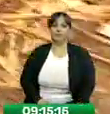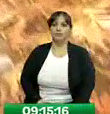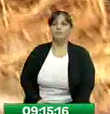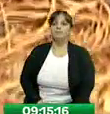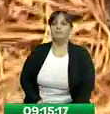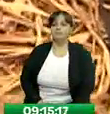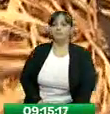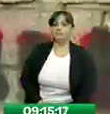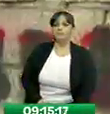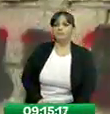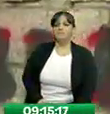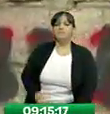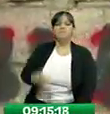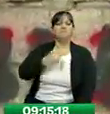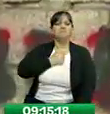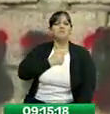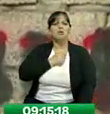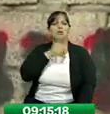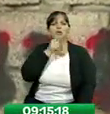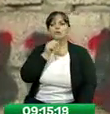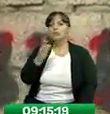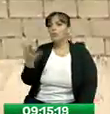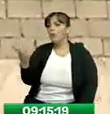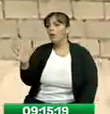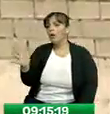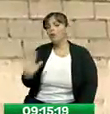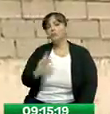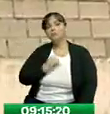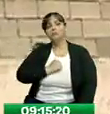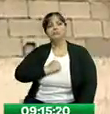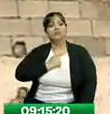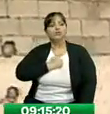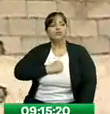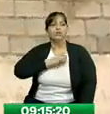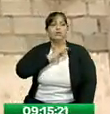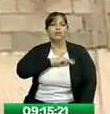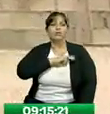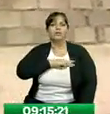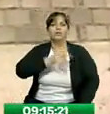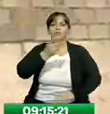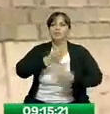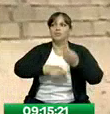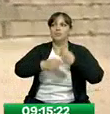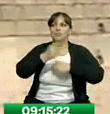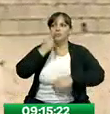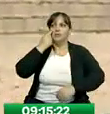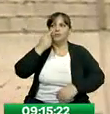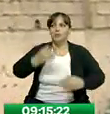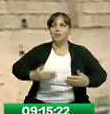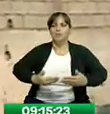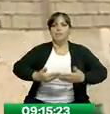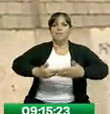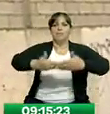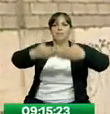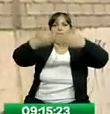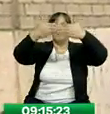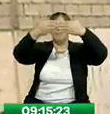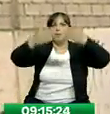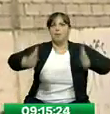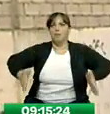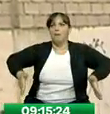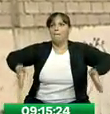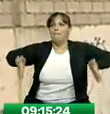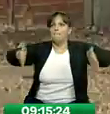que aparezcan los sueños o se realice el remate por acá se blindan subiendo el nivel de las paredes posteriores de sus viviendas e instalando hasta